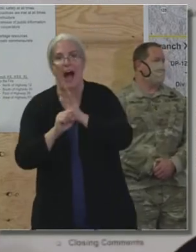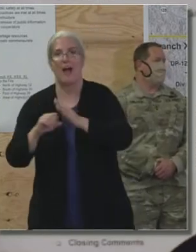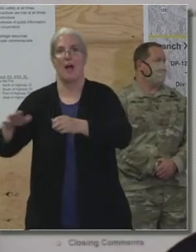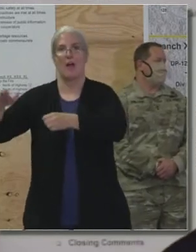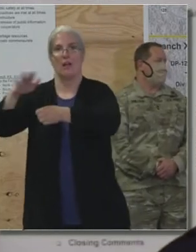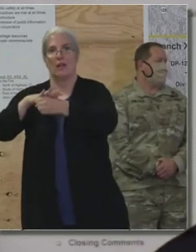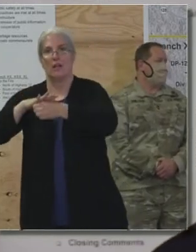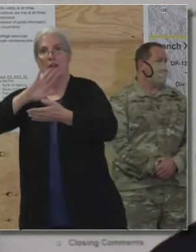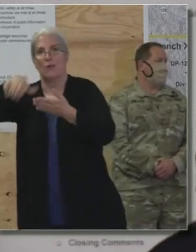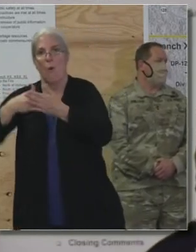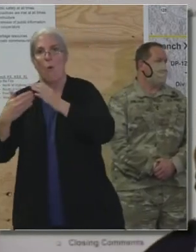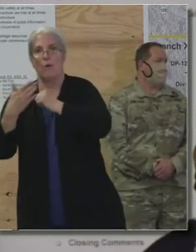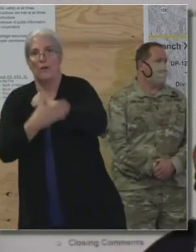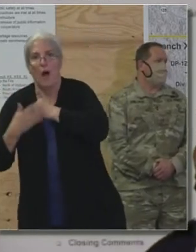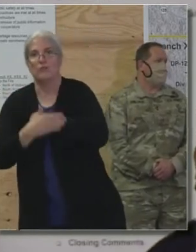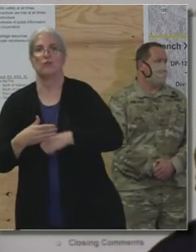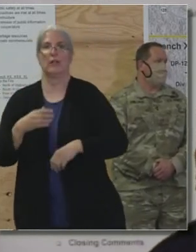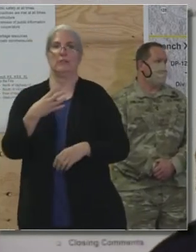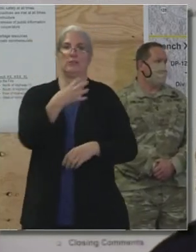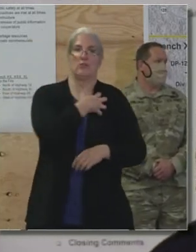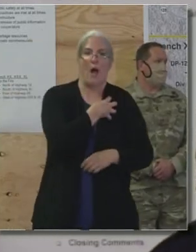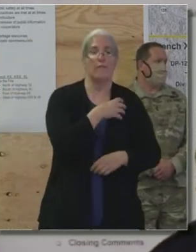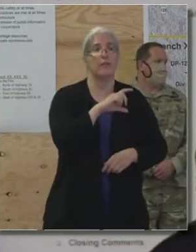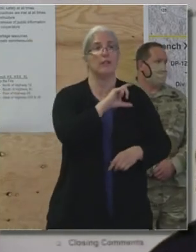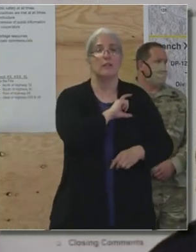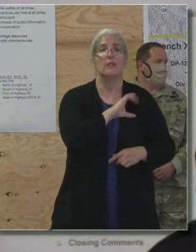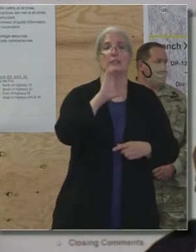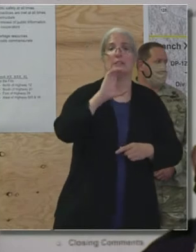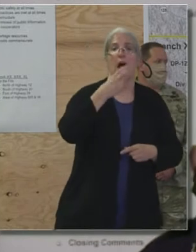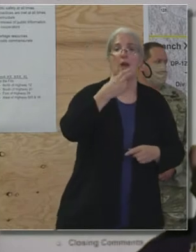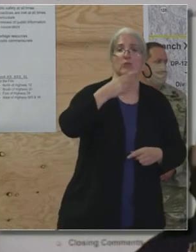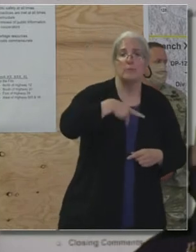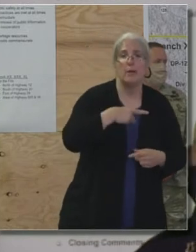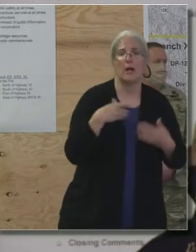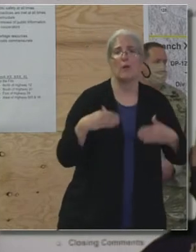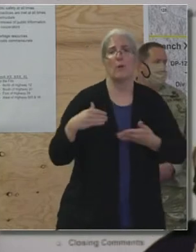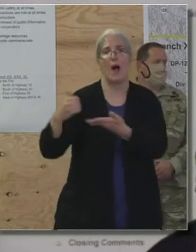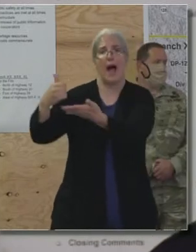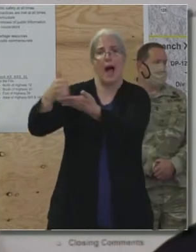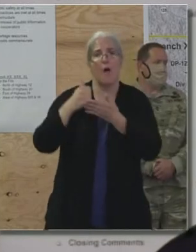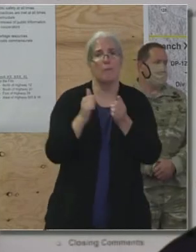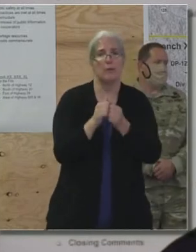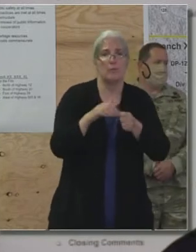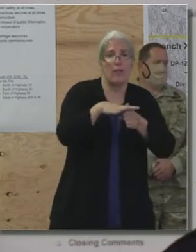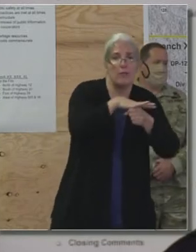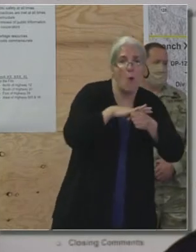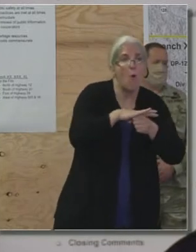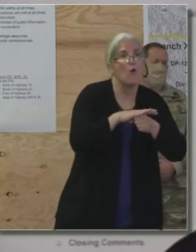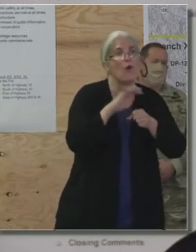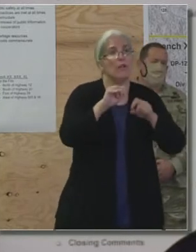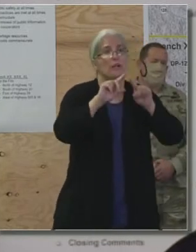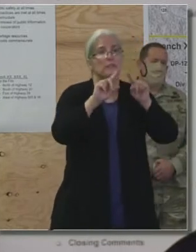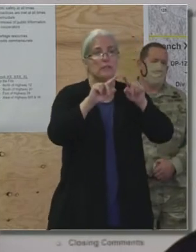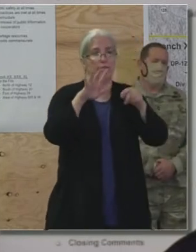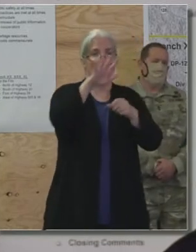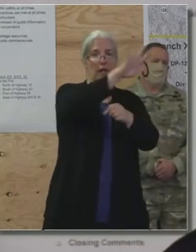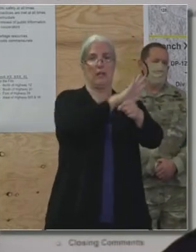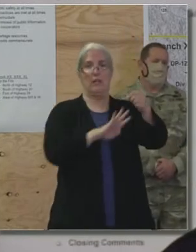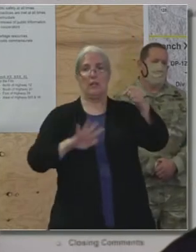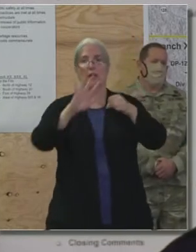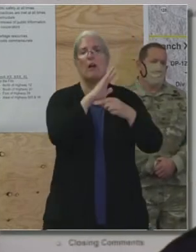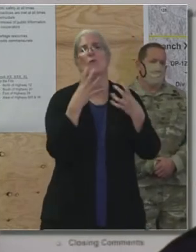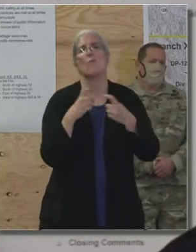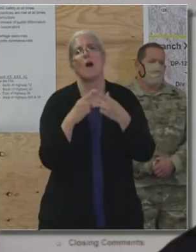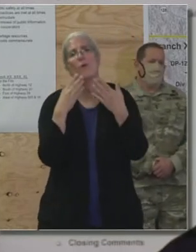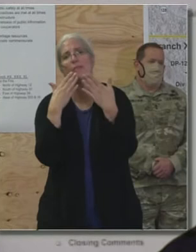que han hecho una labor extraordinaria para el policía de caminos de california que ayuda con la logística a nivel regional gracias